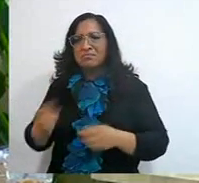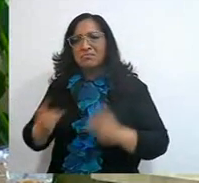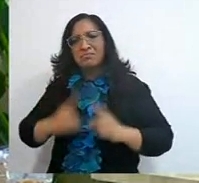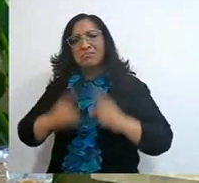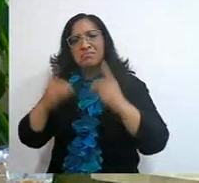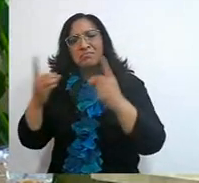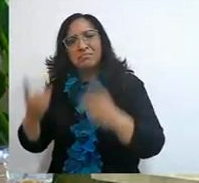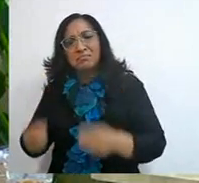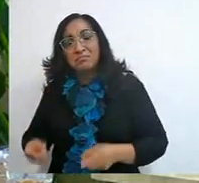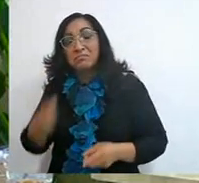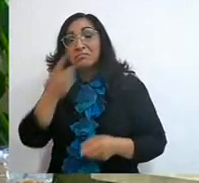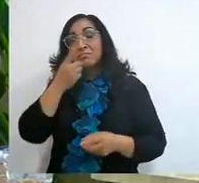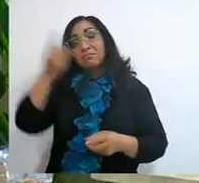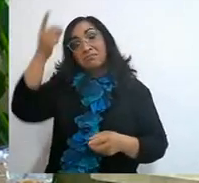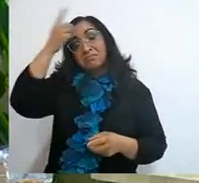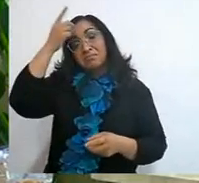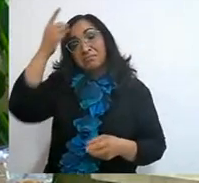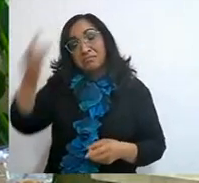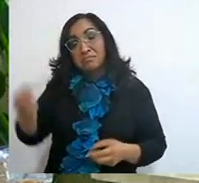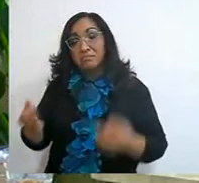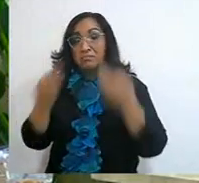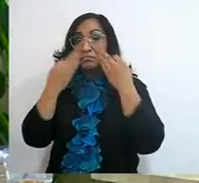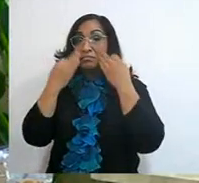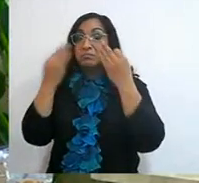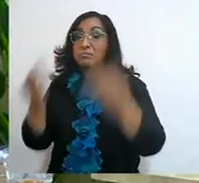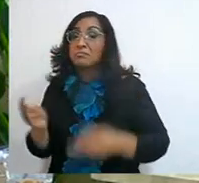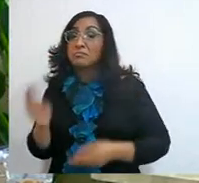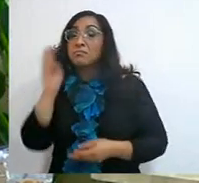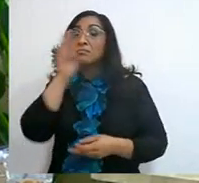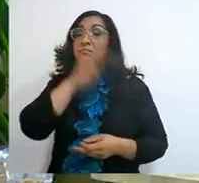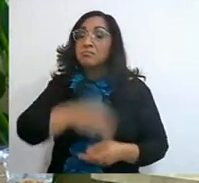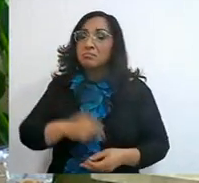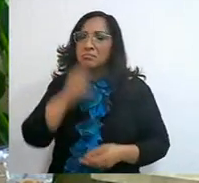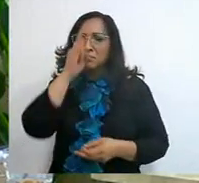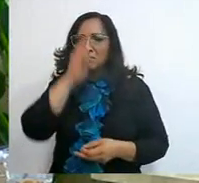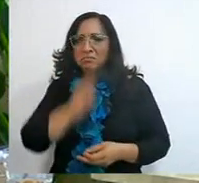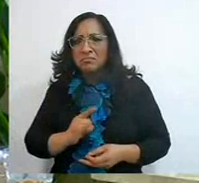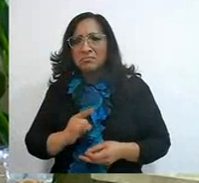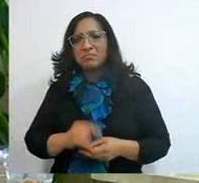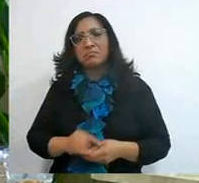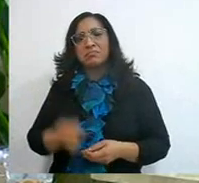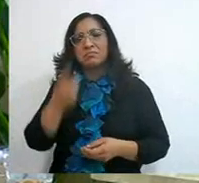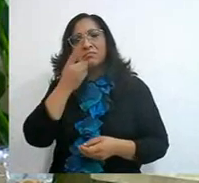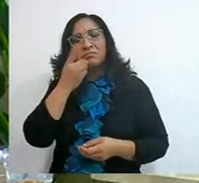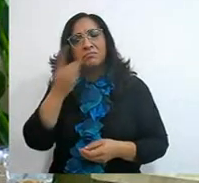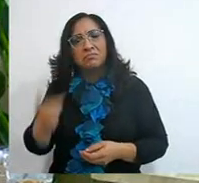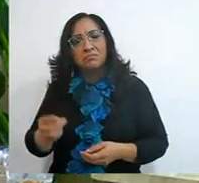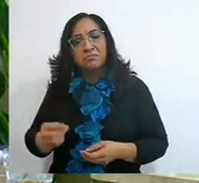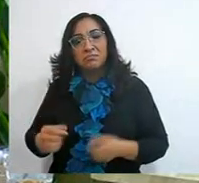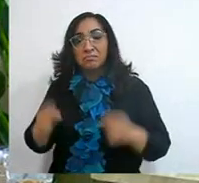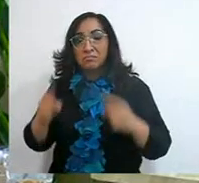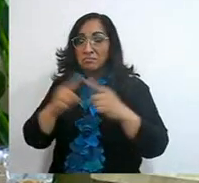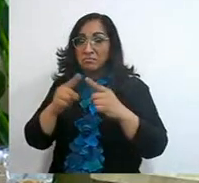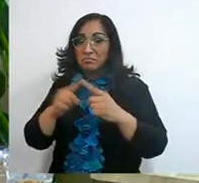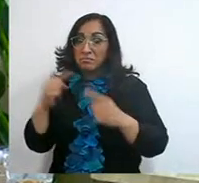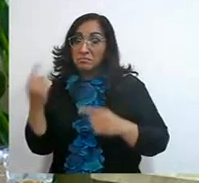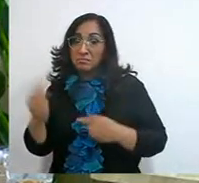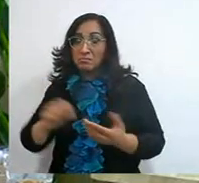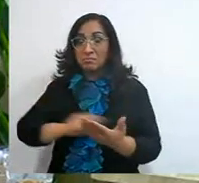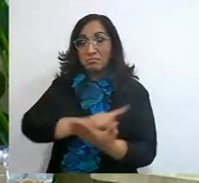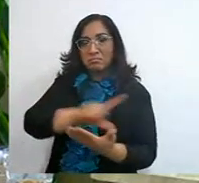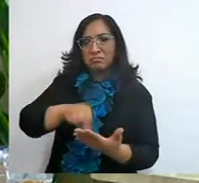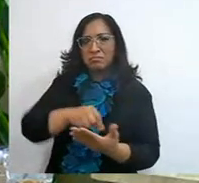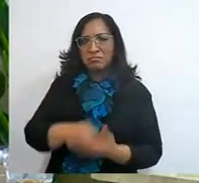verdadero, sino se da el testimonio de falsedad, de mentira, diciendo que la iglesia es un